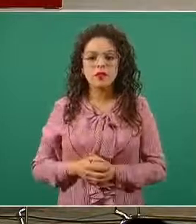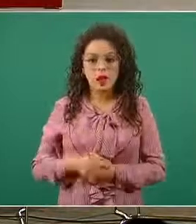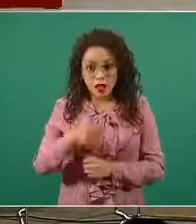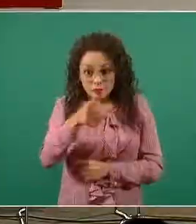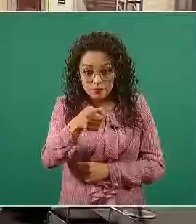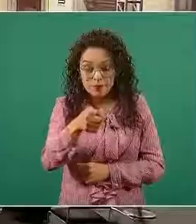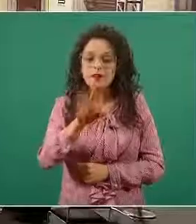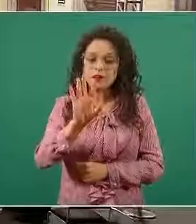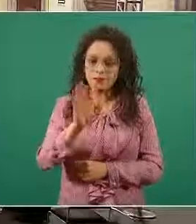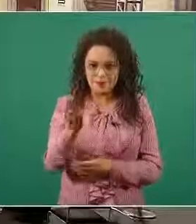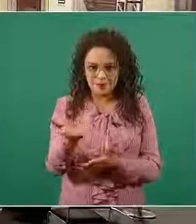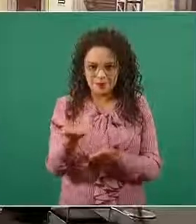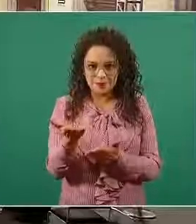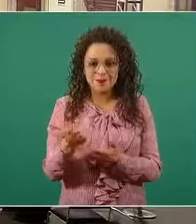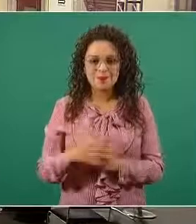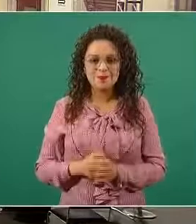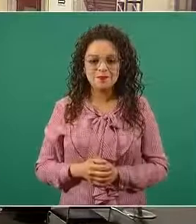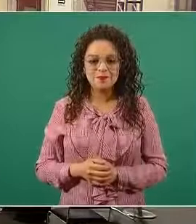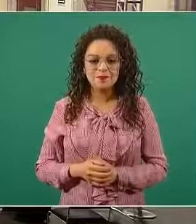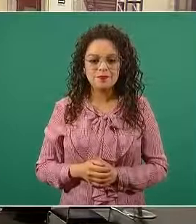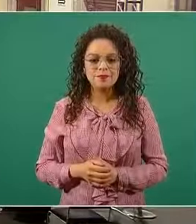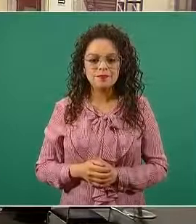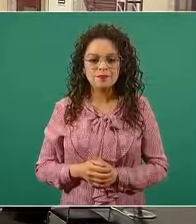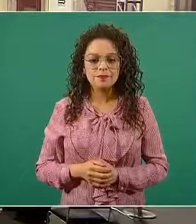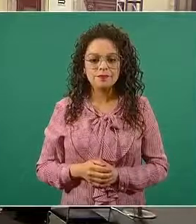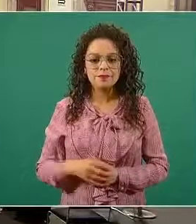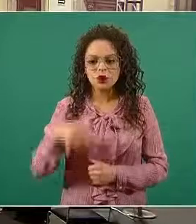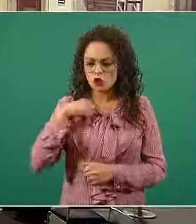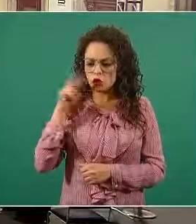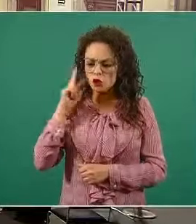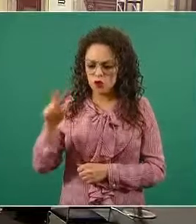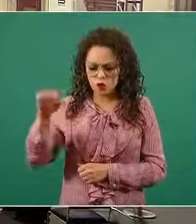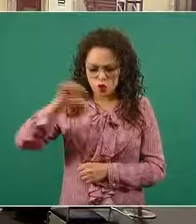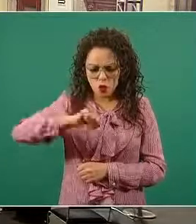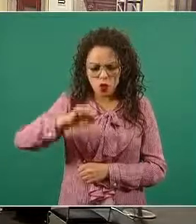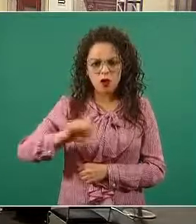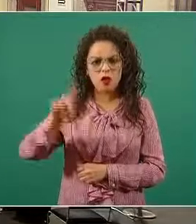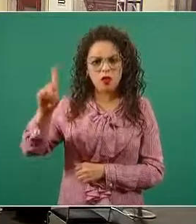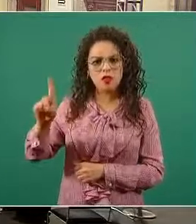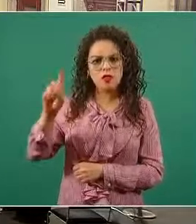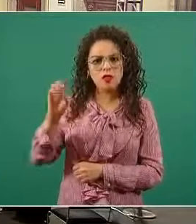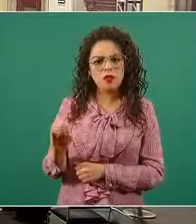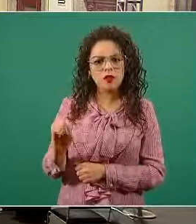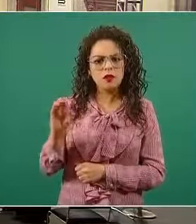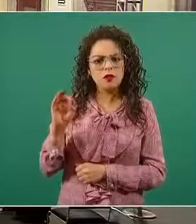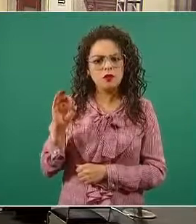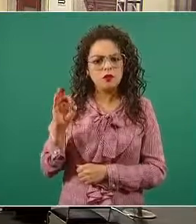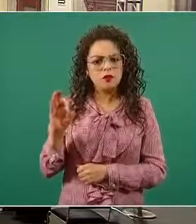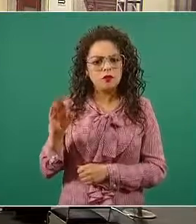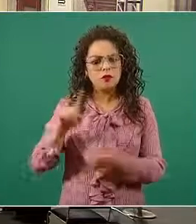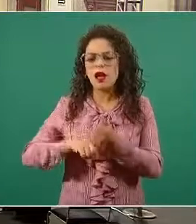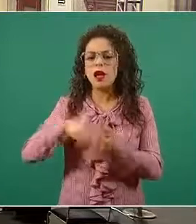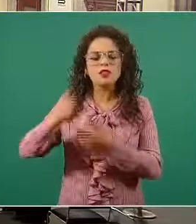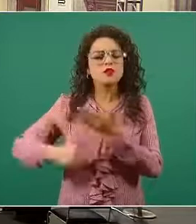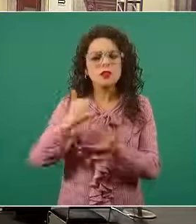Gracias, perdón. Solo estaba viendo que hoy se anunció en el diario oficial en la Gaceta Oficial de la Ciudad de